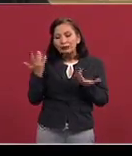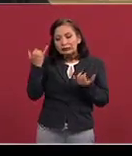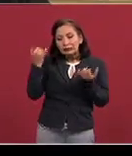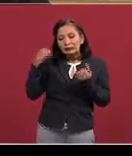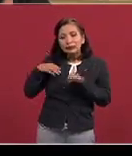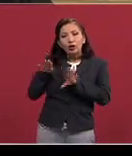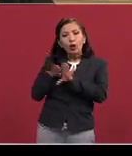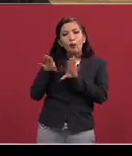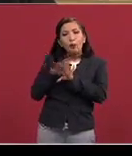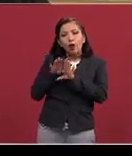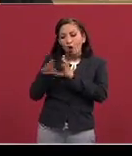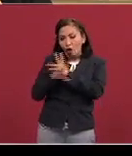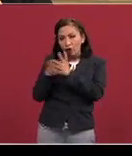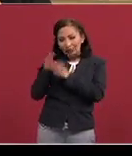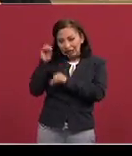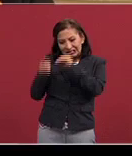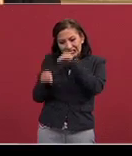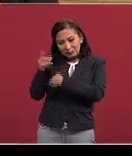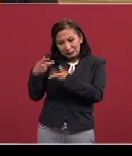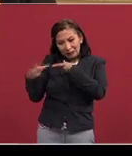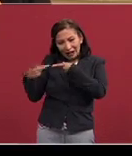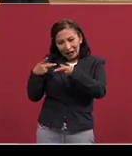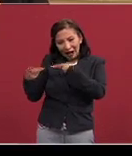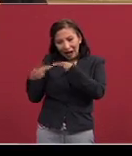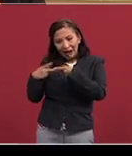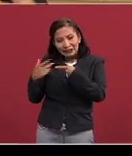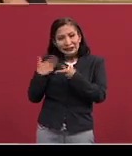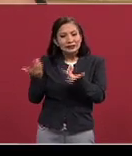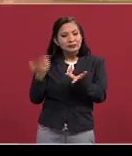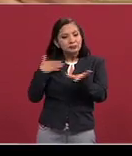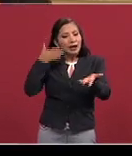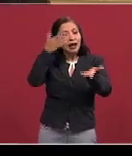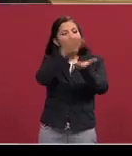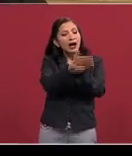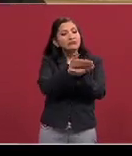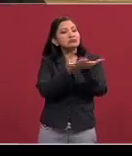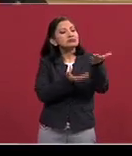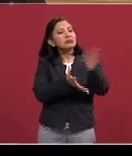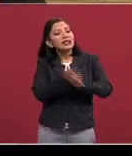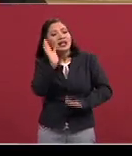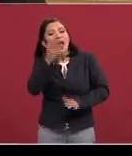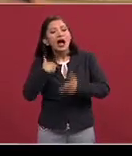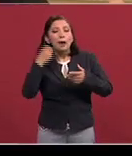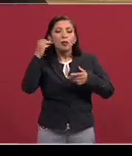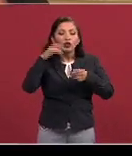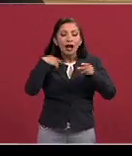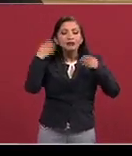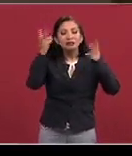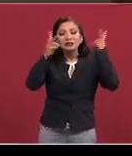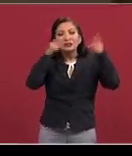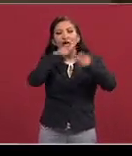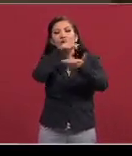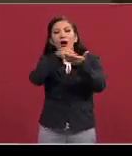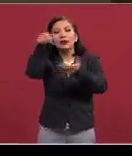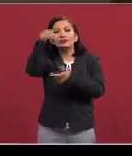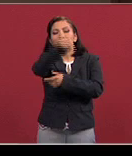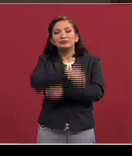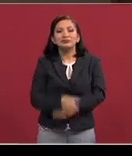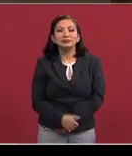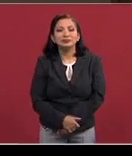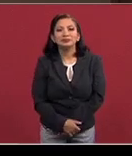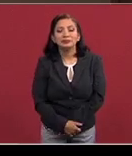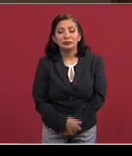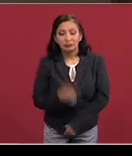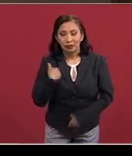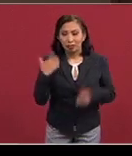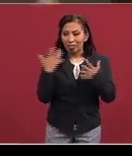serie de elementos y de vehículos y de herramientas para nosotros salir y llevar el MUNAL a casa. Pero cómo me